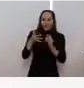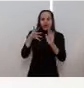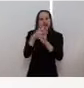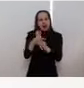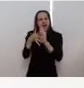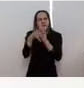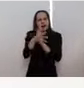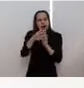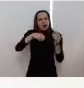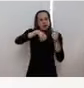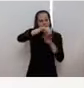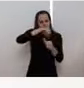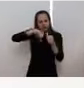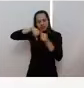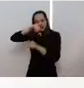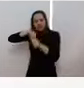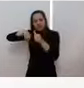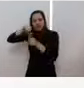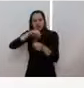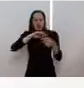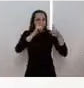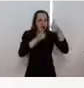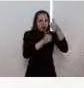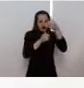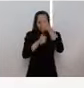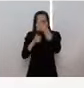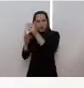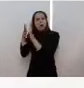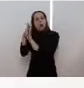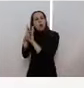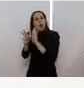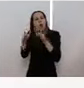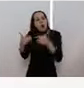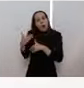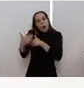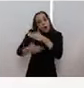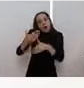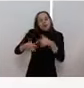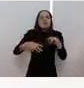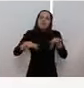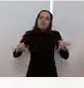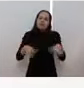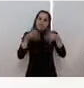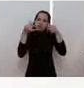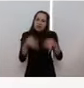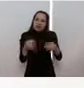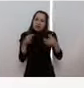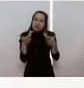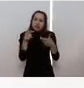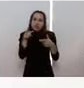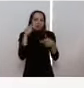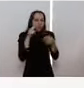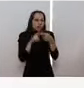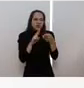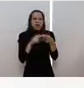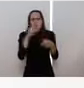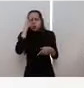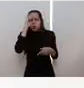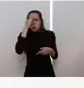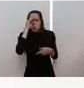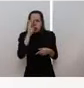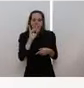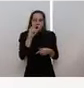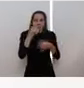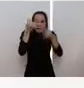el desarrollo de sus actividades ya más puntuales para que ustedes las conozcan y si tienen alguna duda nos pregunten al